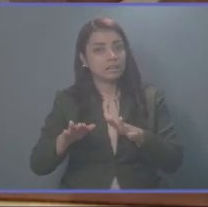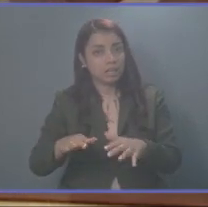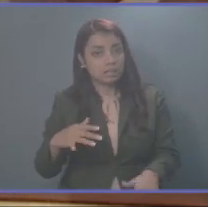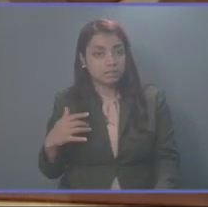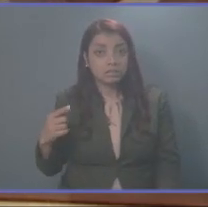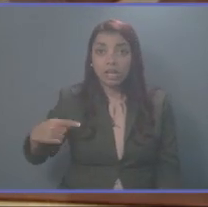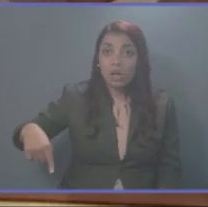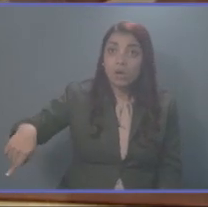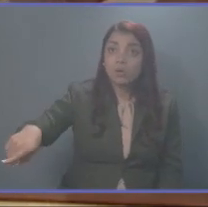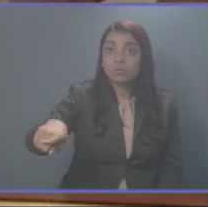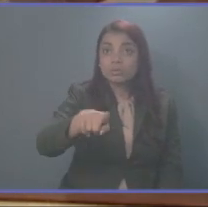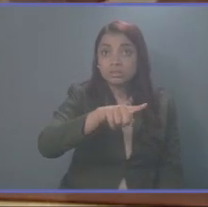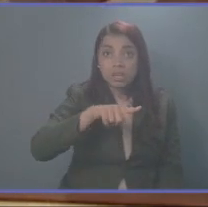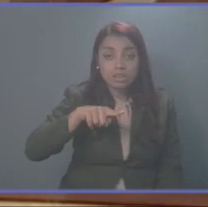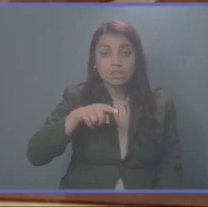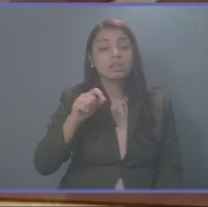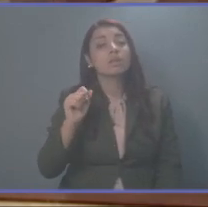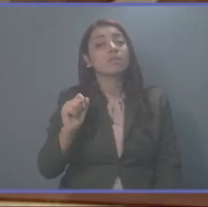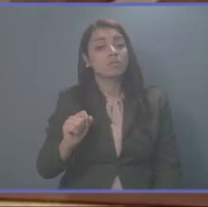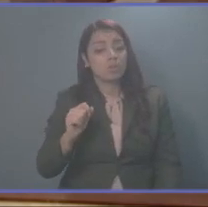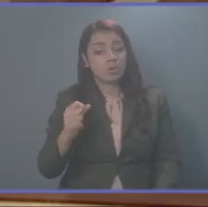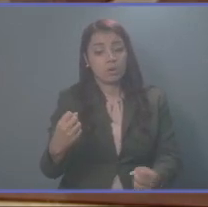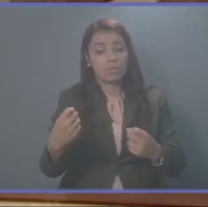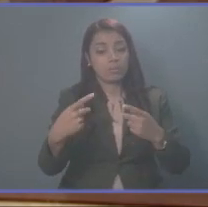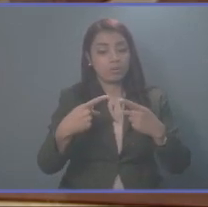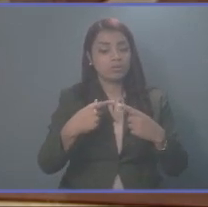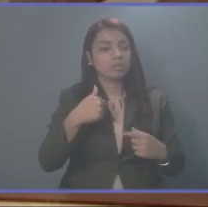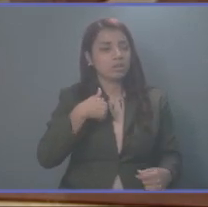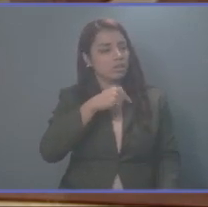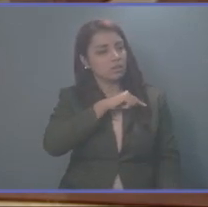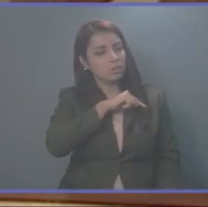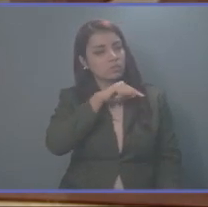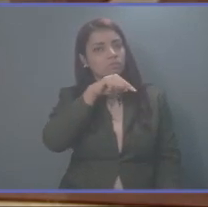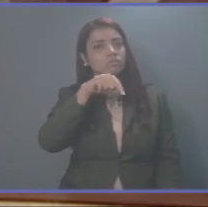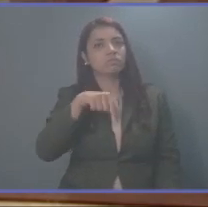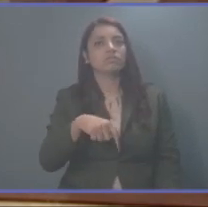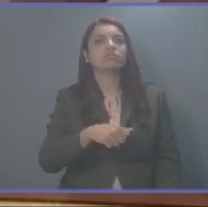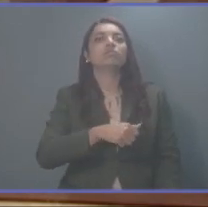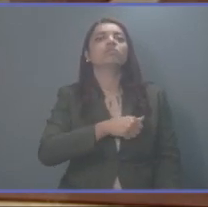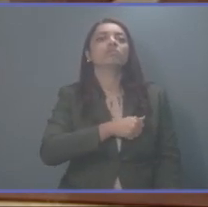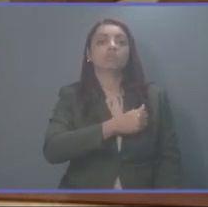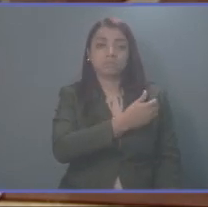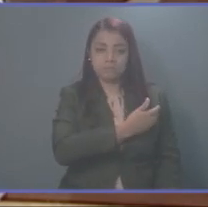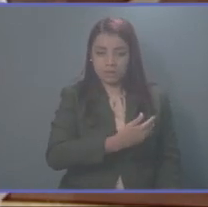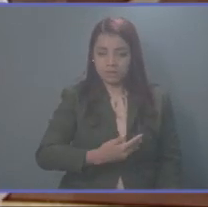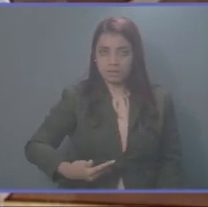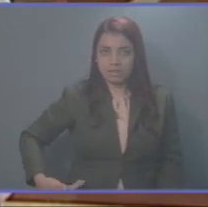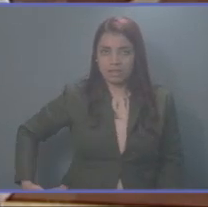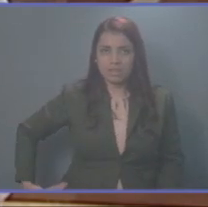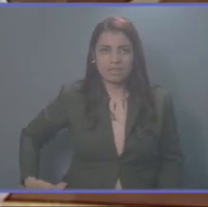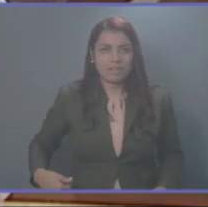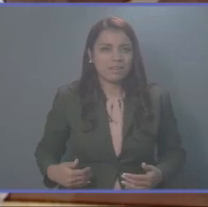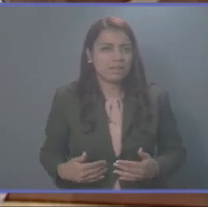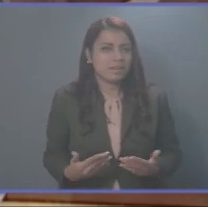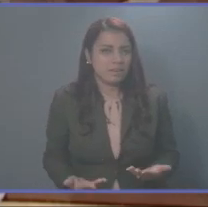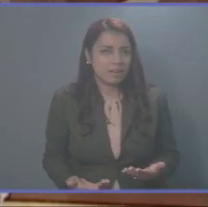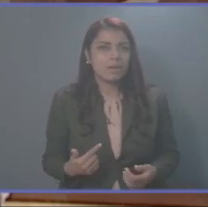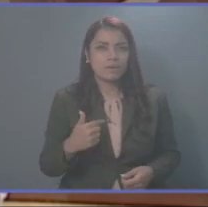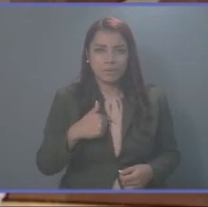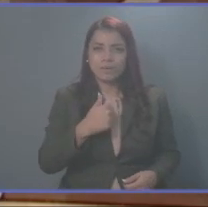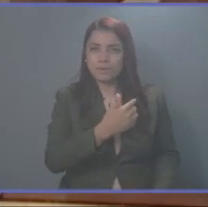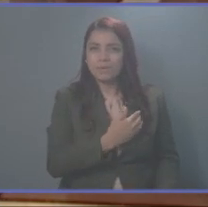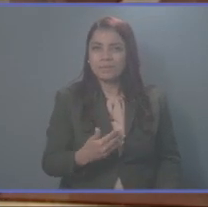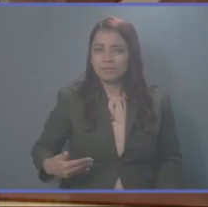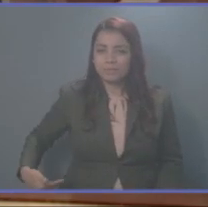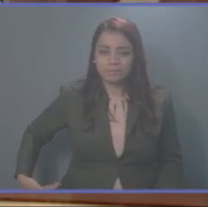la oportunidad de desempeñar este importante cargo. Además de ser un privilegio el haber sido presidente